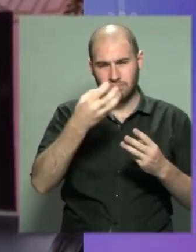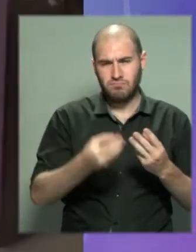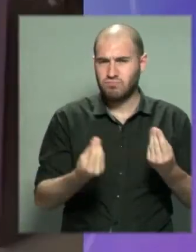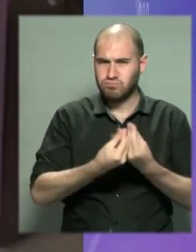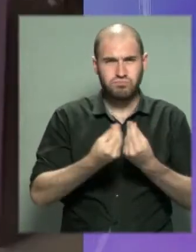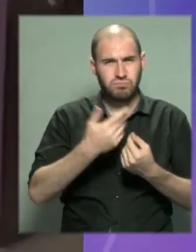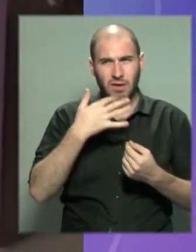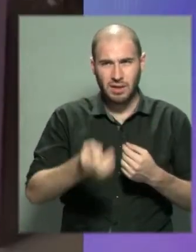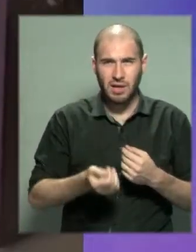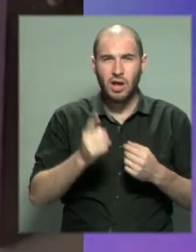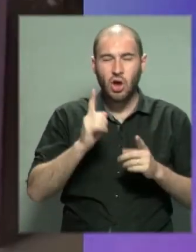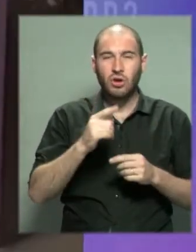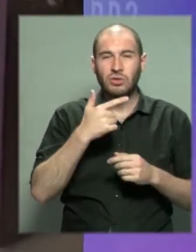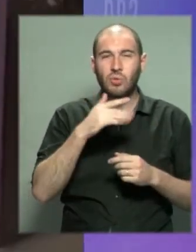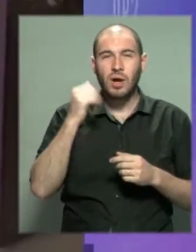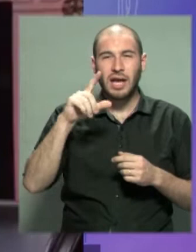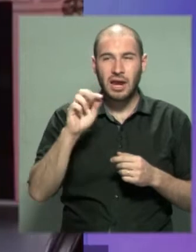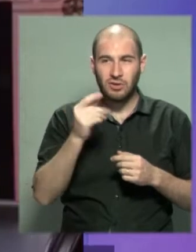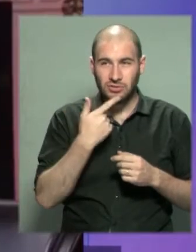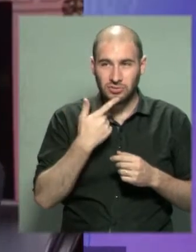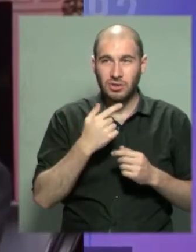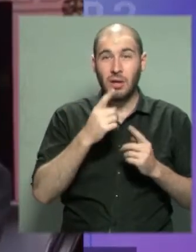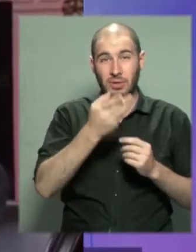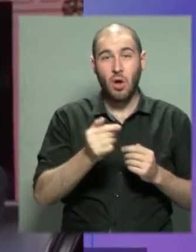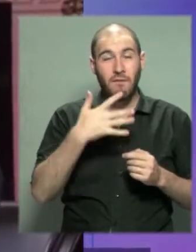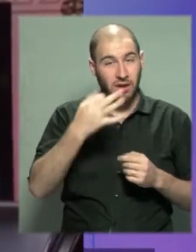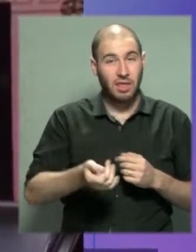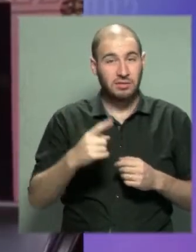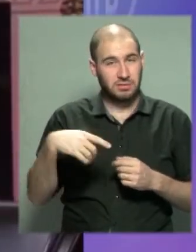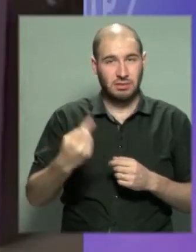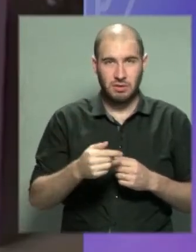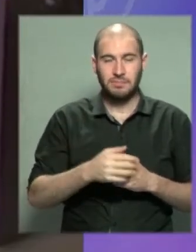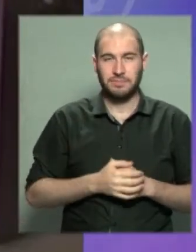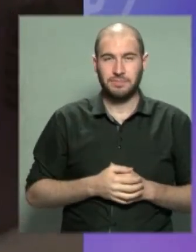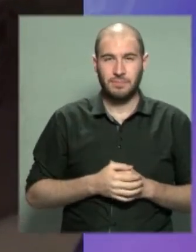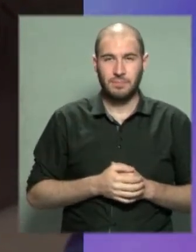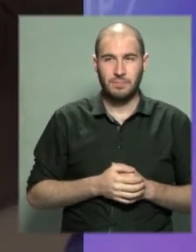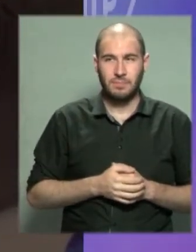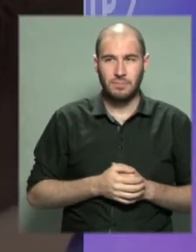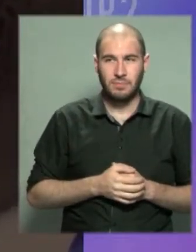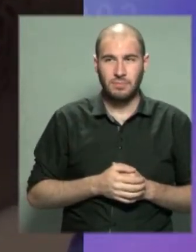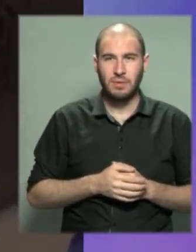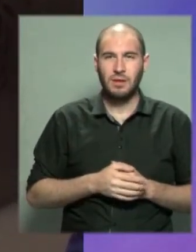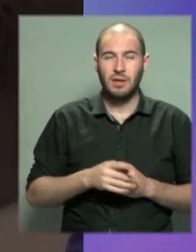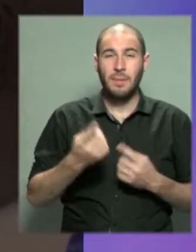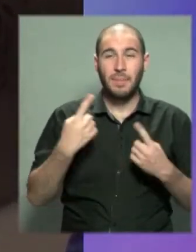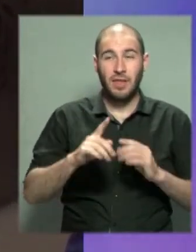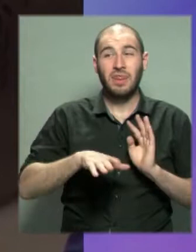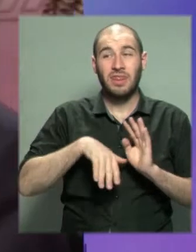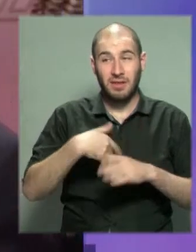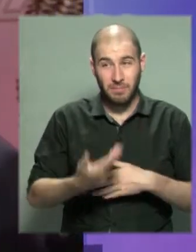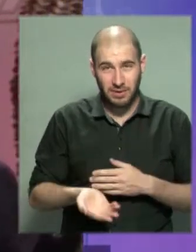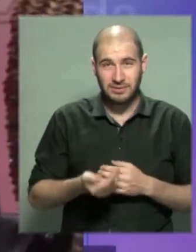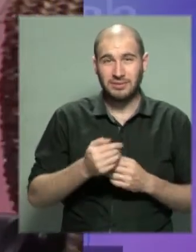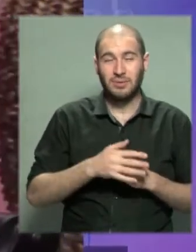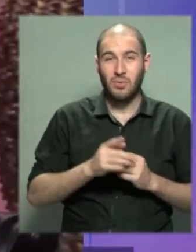honesta, lo conozco a Juan Carlos Smith, mire, un hombre suyo, que es honesto y que reivindica y que da gusto, pero después, diga la